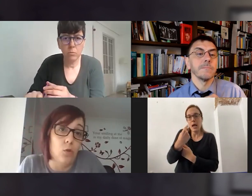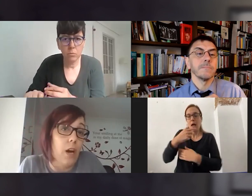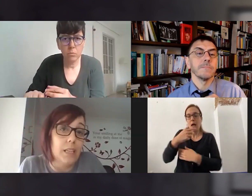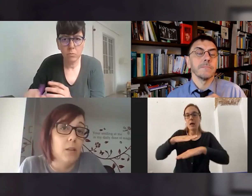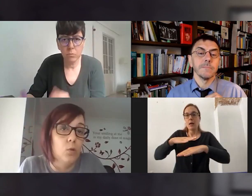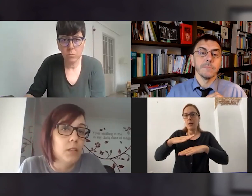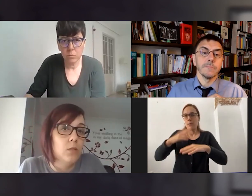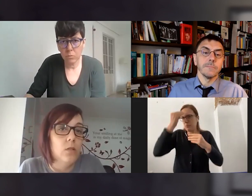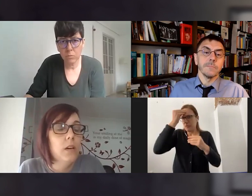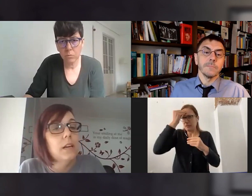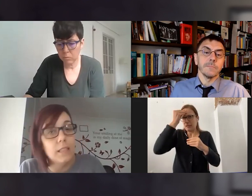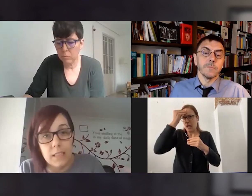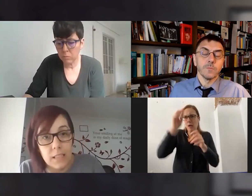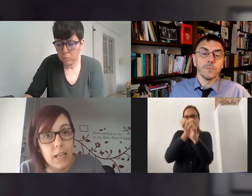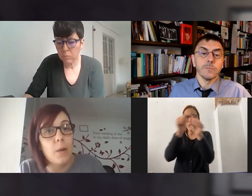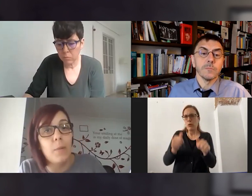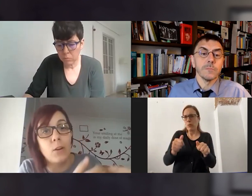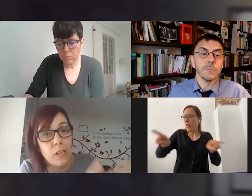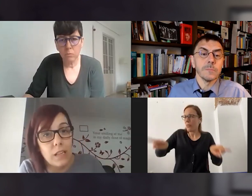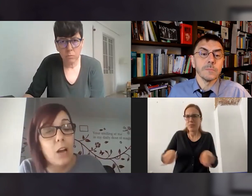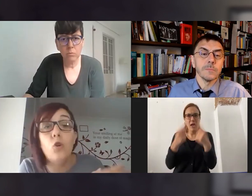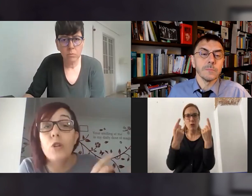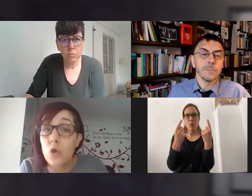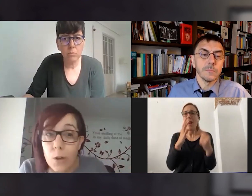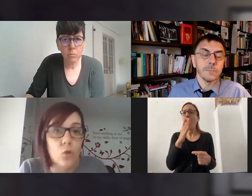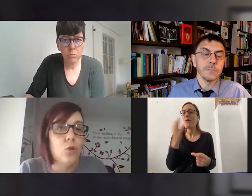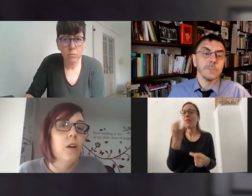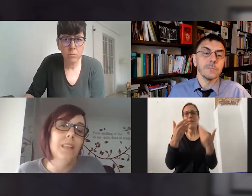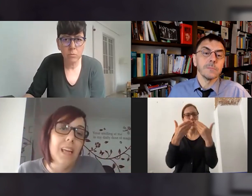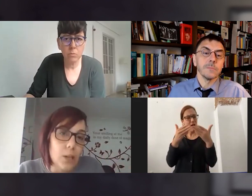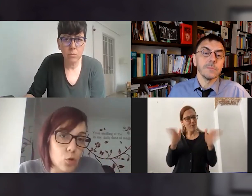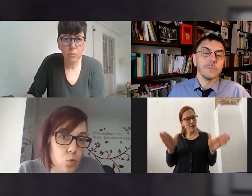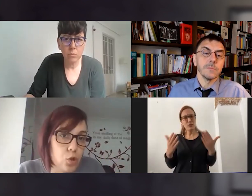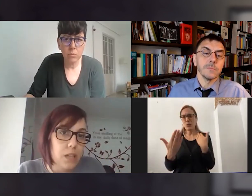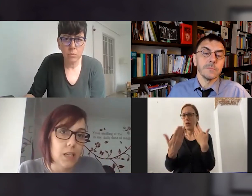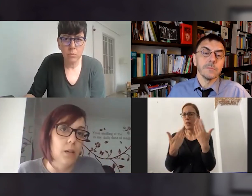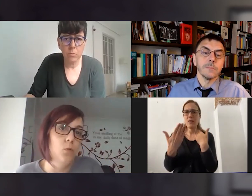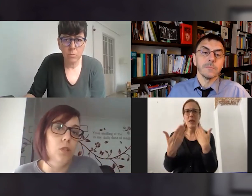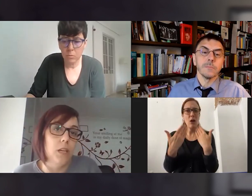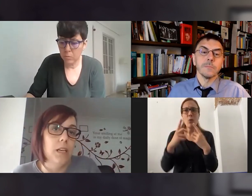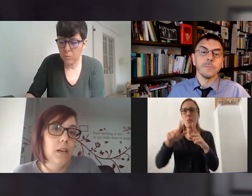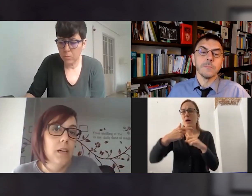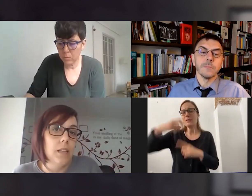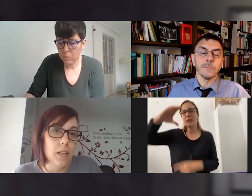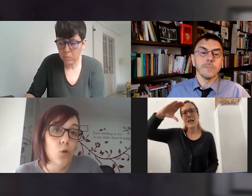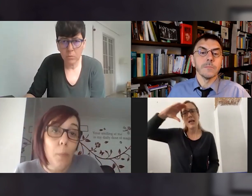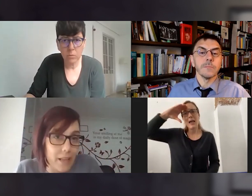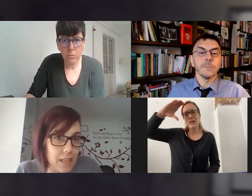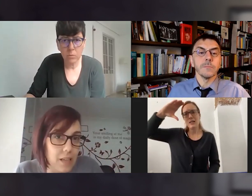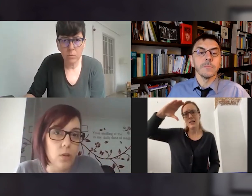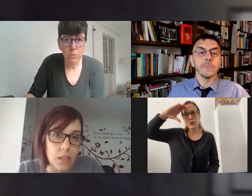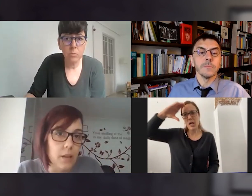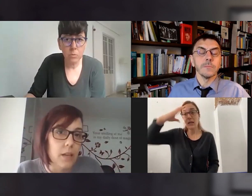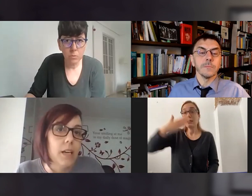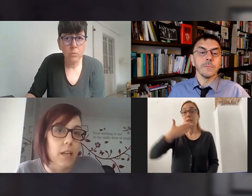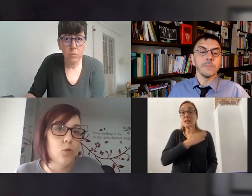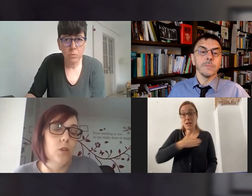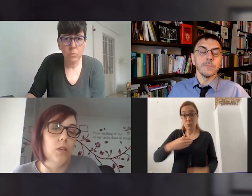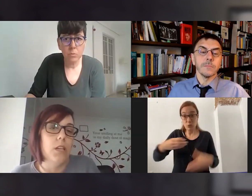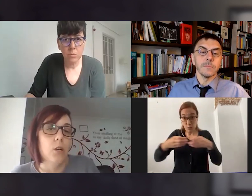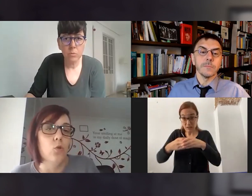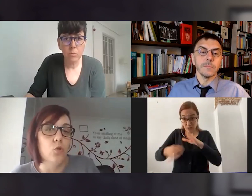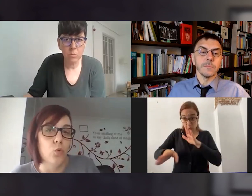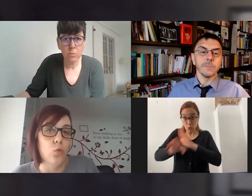que creo que ahora es el momento de tender la mano, del diálogo y sobre todo de la escucha si queremos seguir teniendo partido y